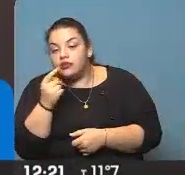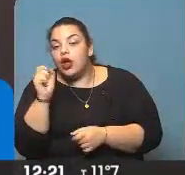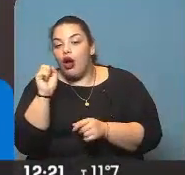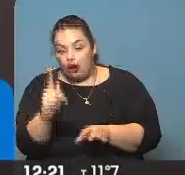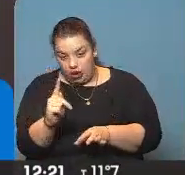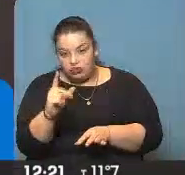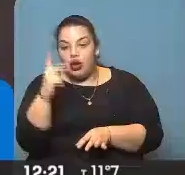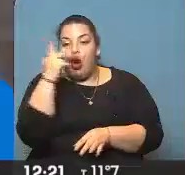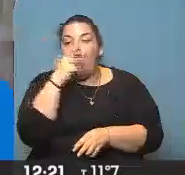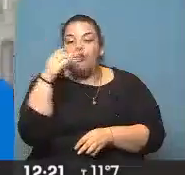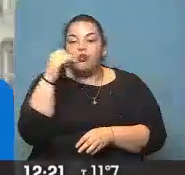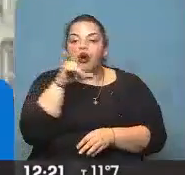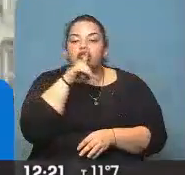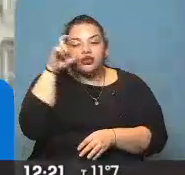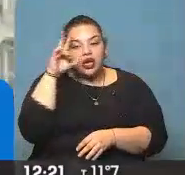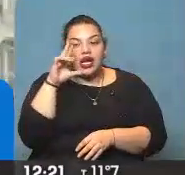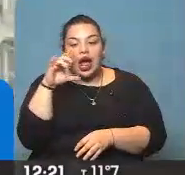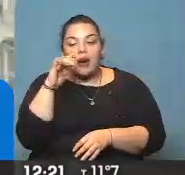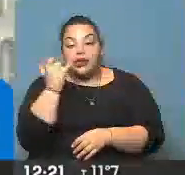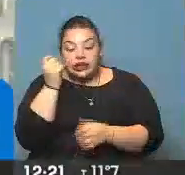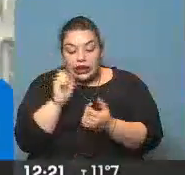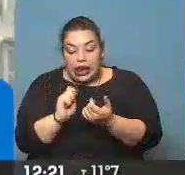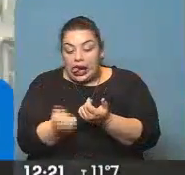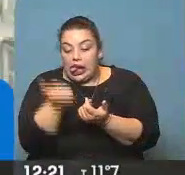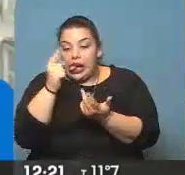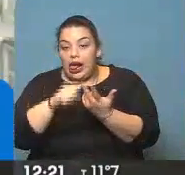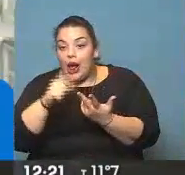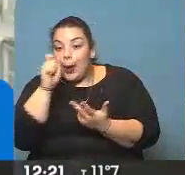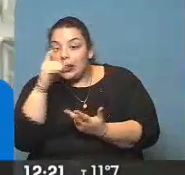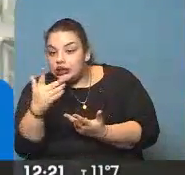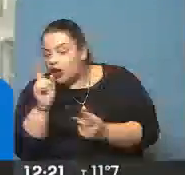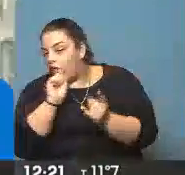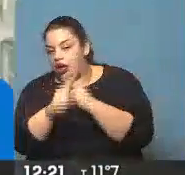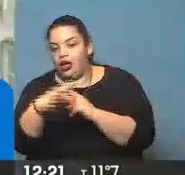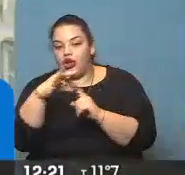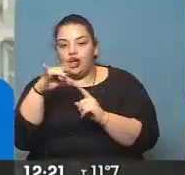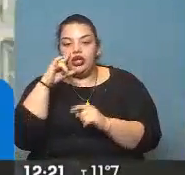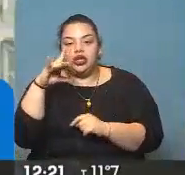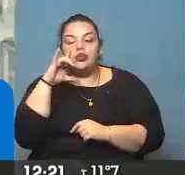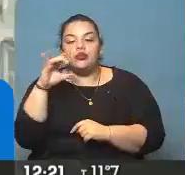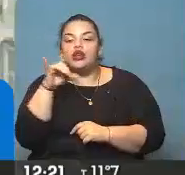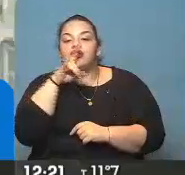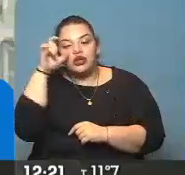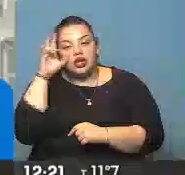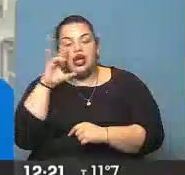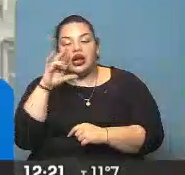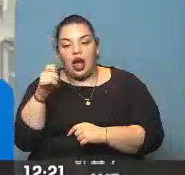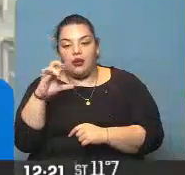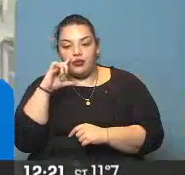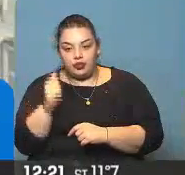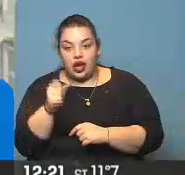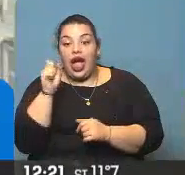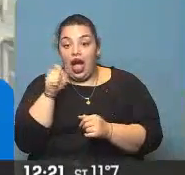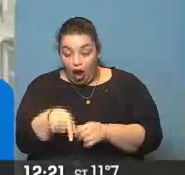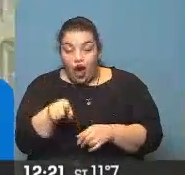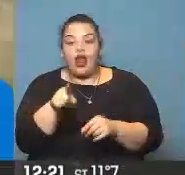monoterapia y los que estaban más cercanos a 25 hacían quimioterapia este grupo ahora hace hormonoterapia con el